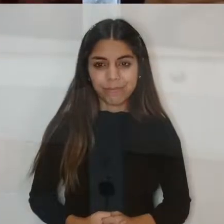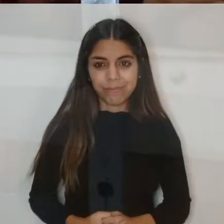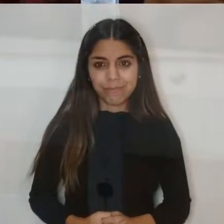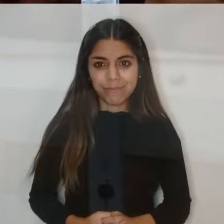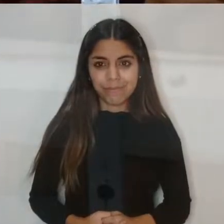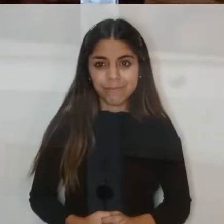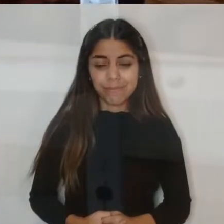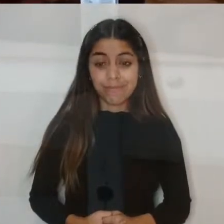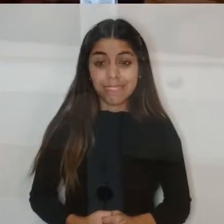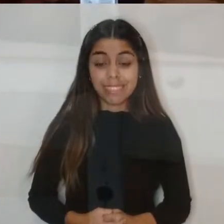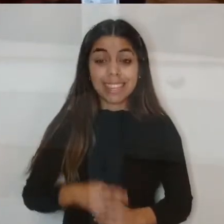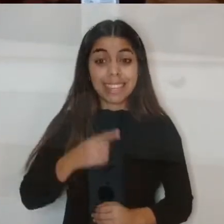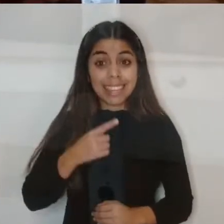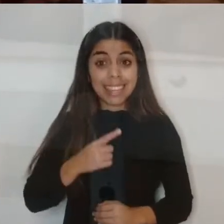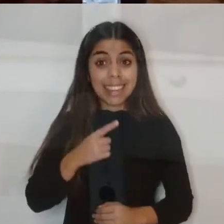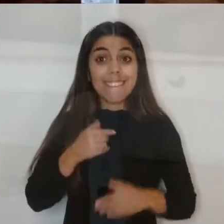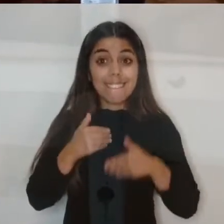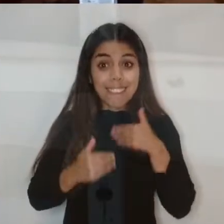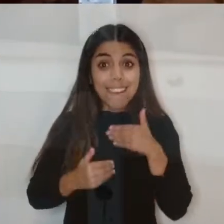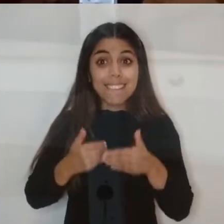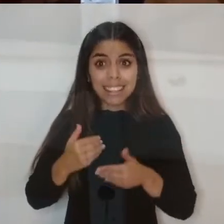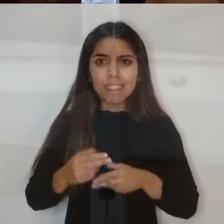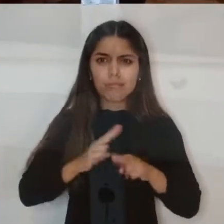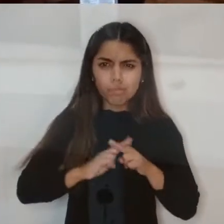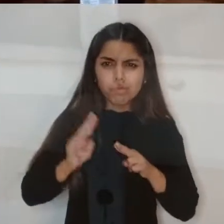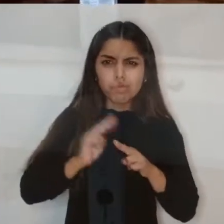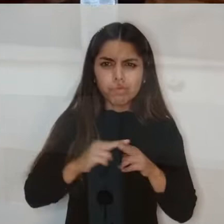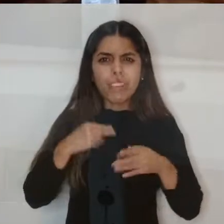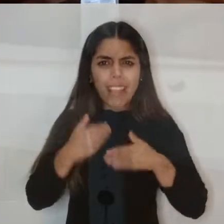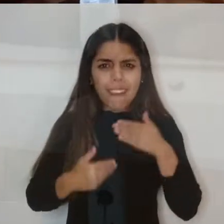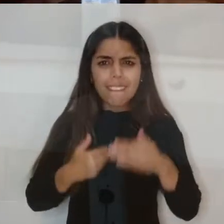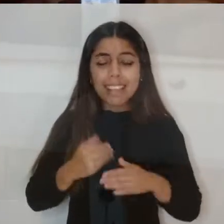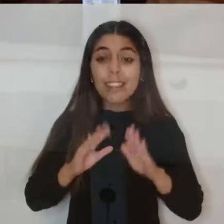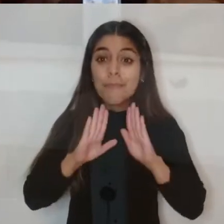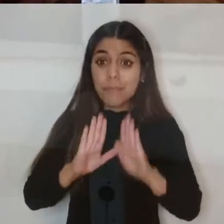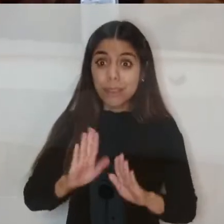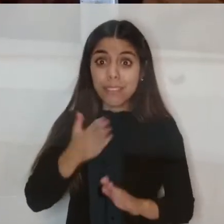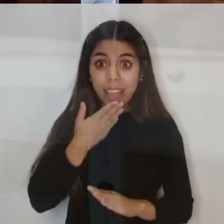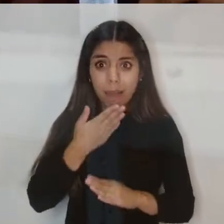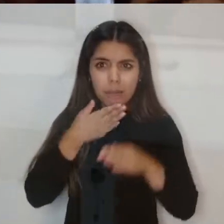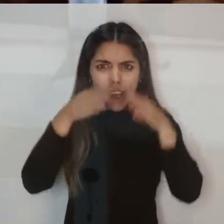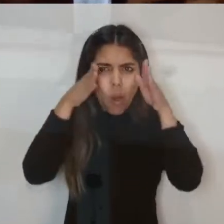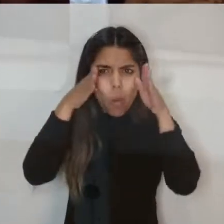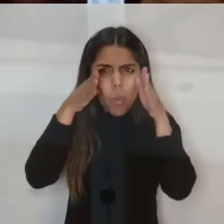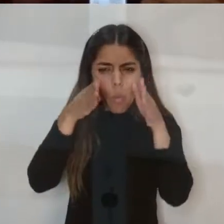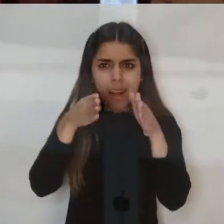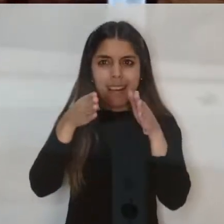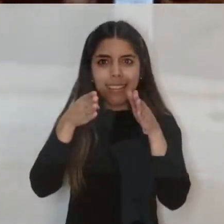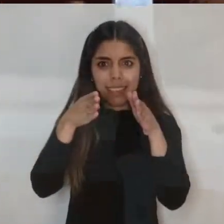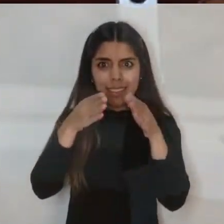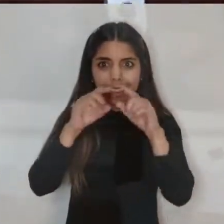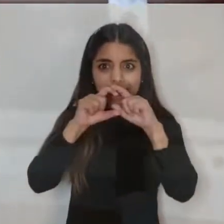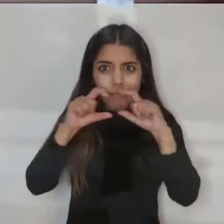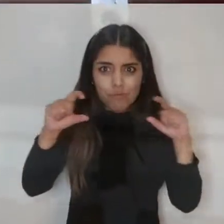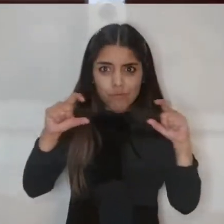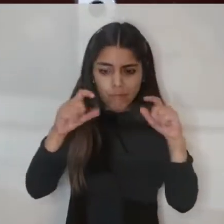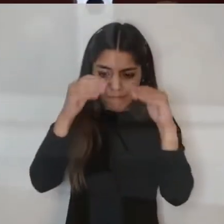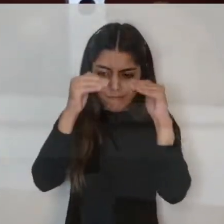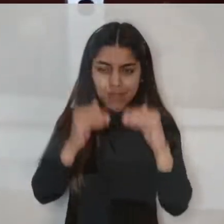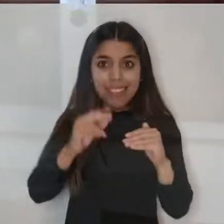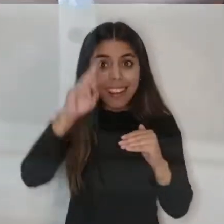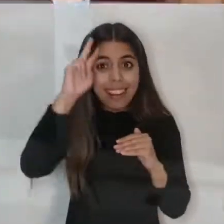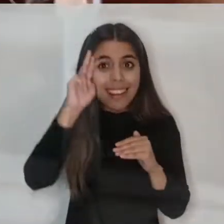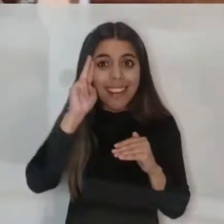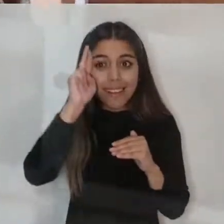Y una medida que va avanzando, uno tiene que ir corriendo su fijador, pues, para que toda